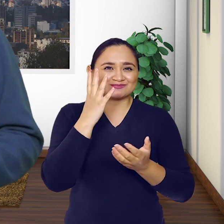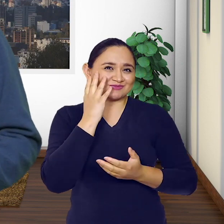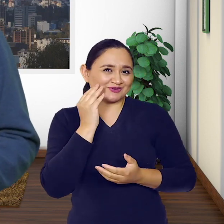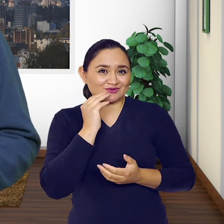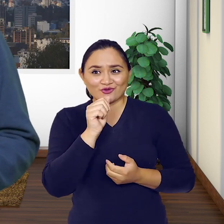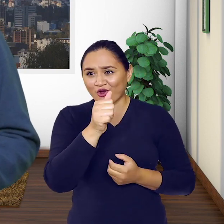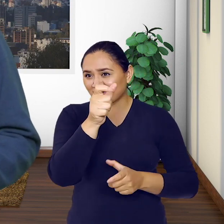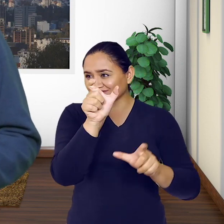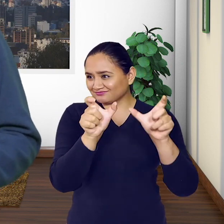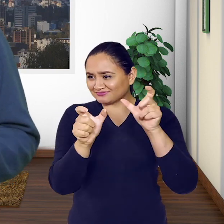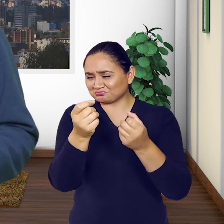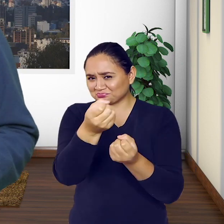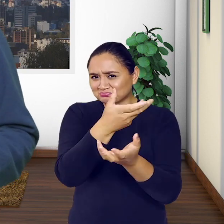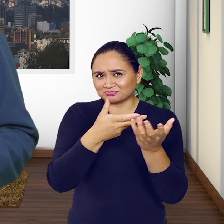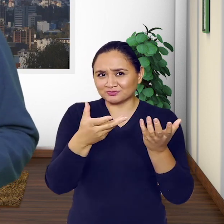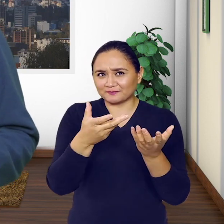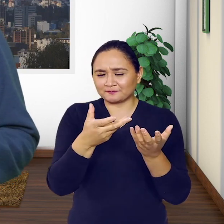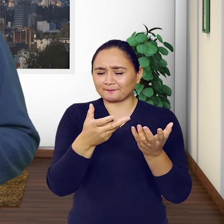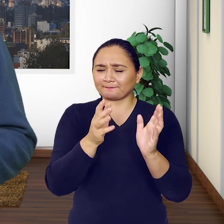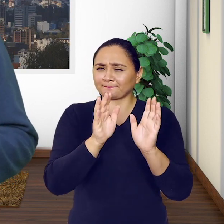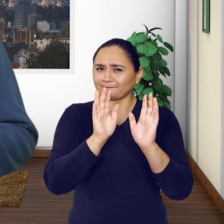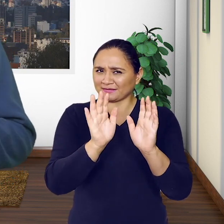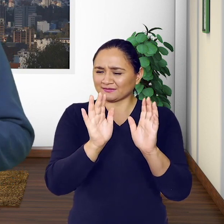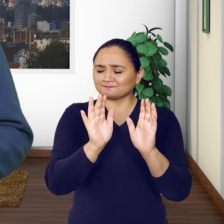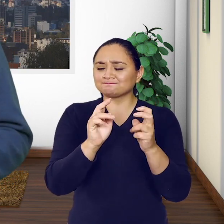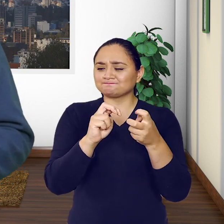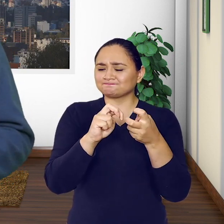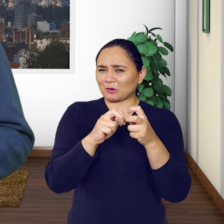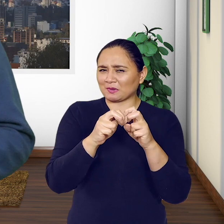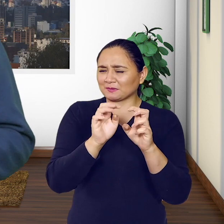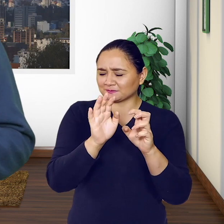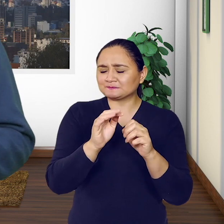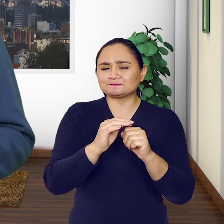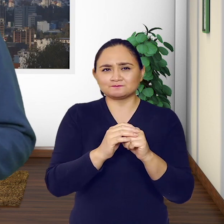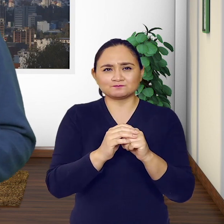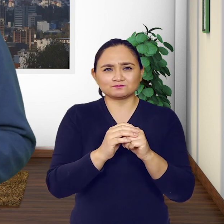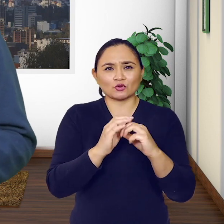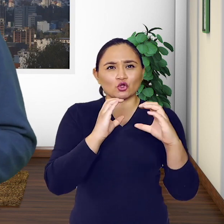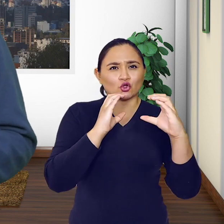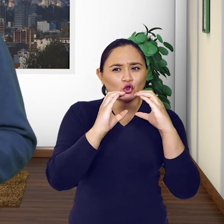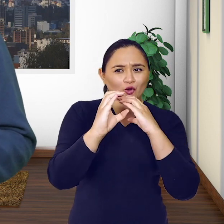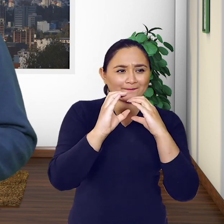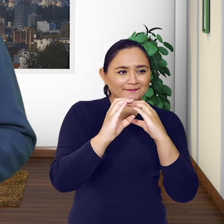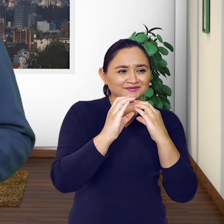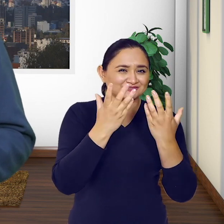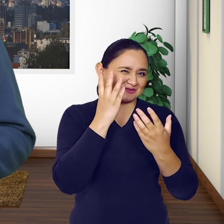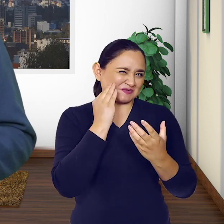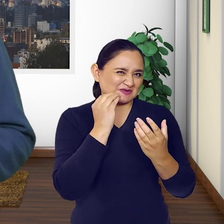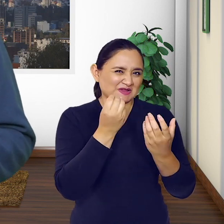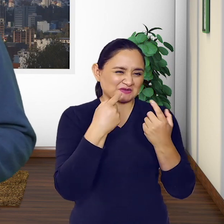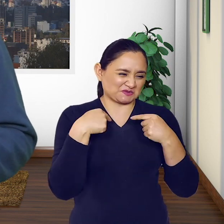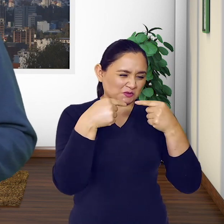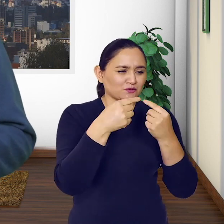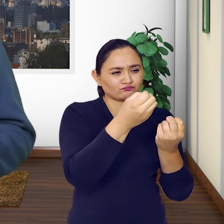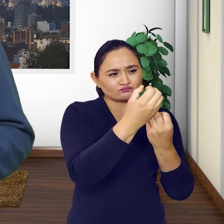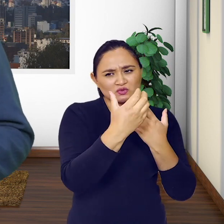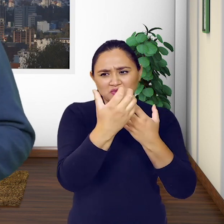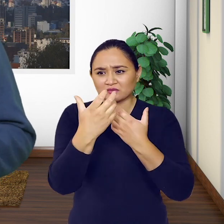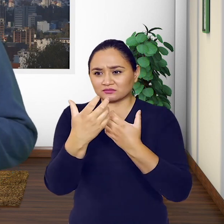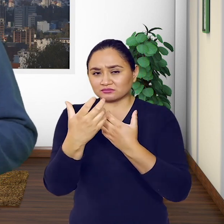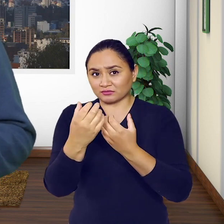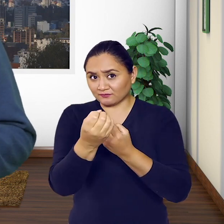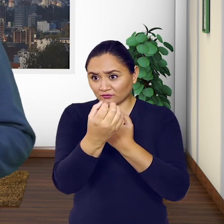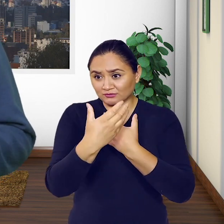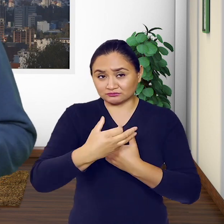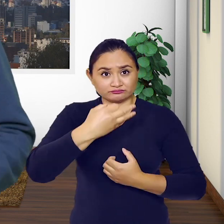las de otras personas. El problema es que a veces estas conversaciones cotidianas no nos dan demasiada información real y útil, e inclusive